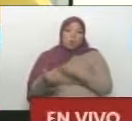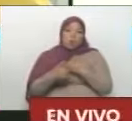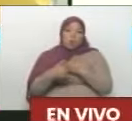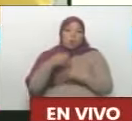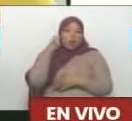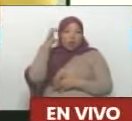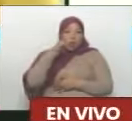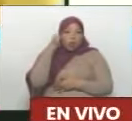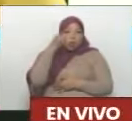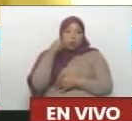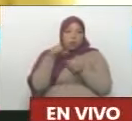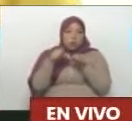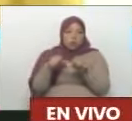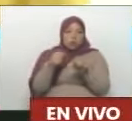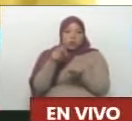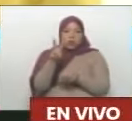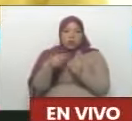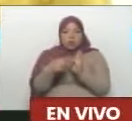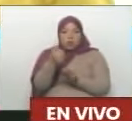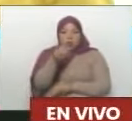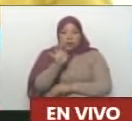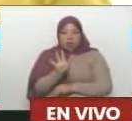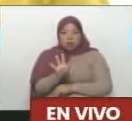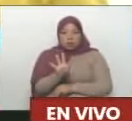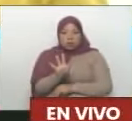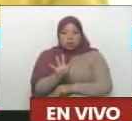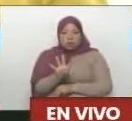Occidente no lo quiso así. Ellos en el año 2014